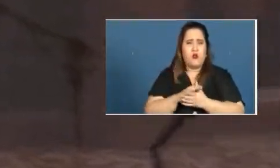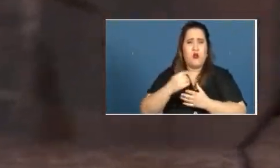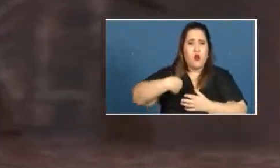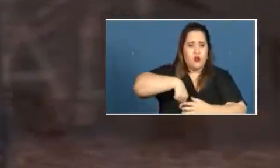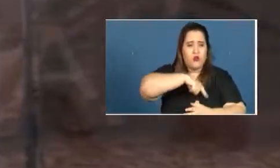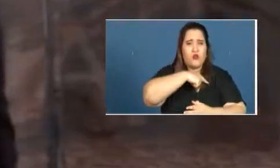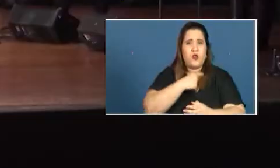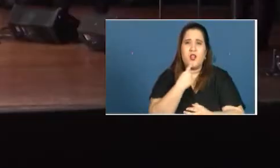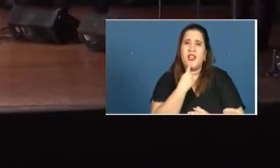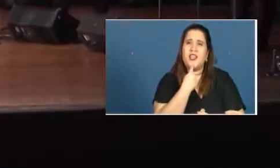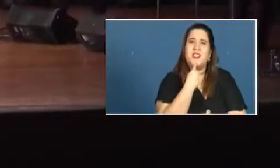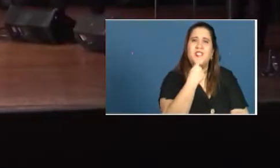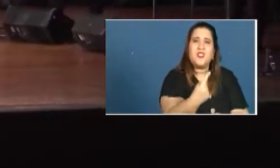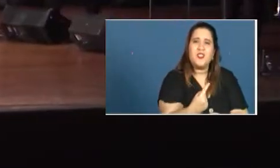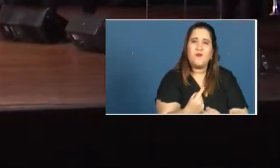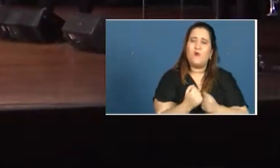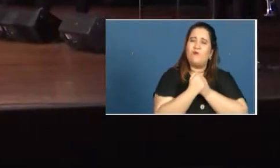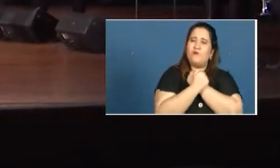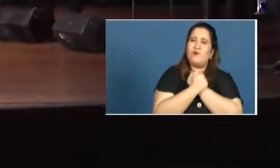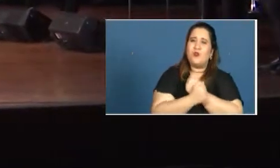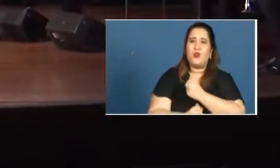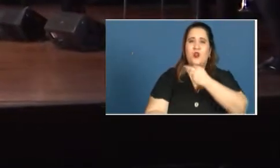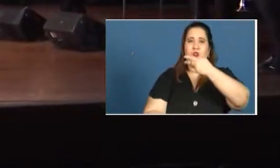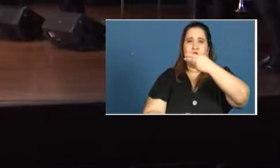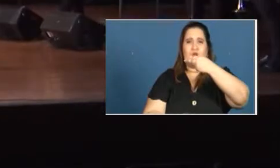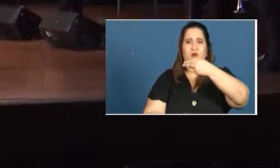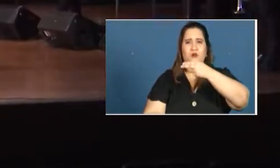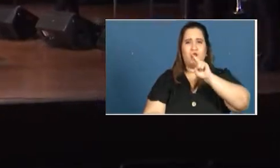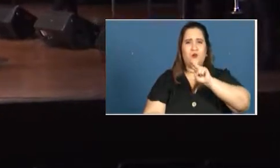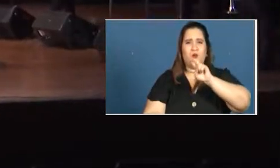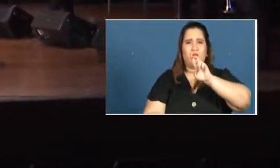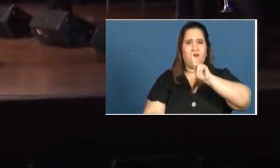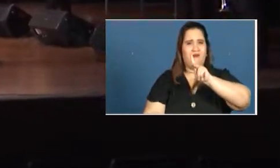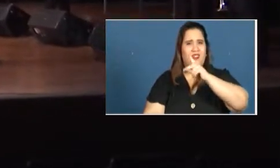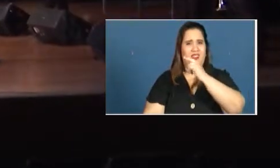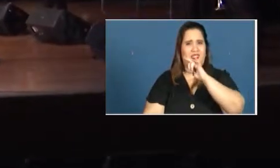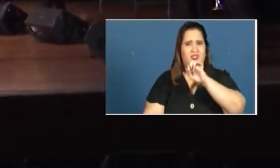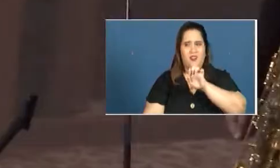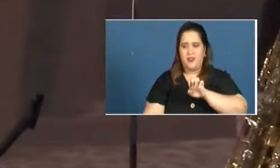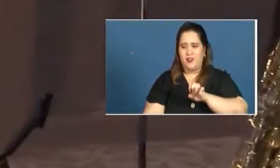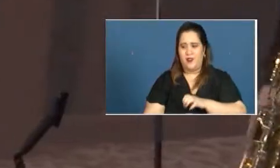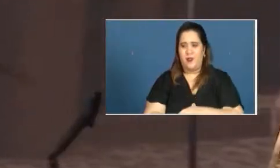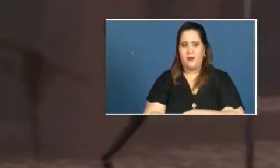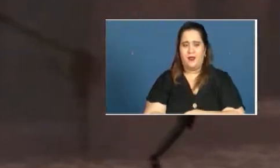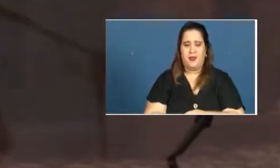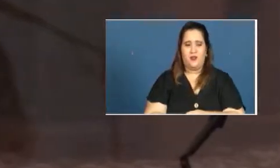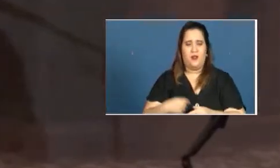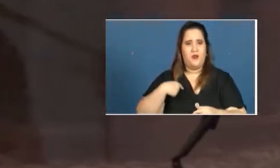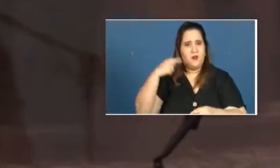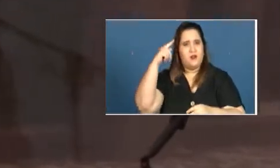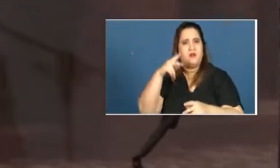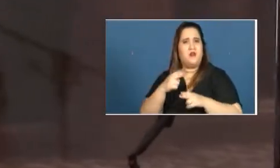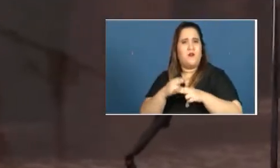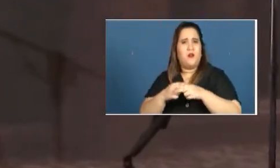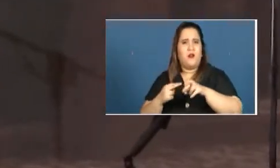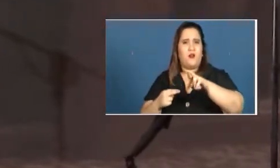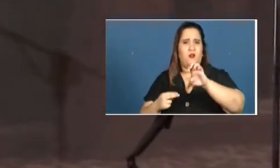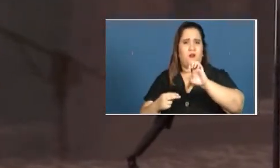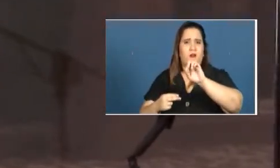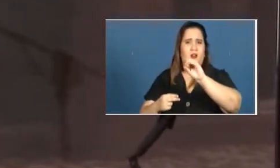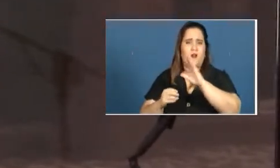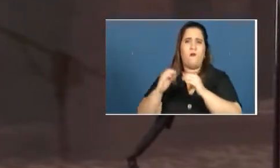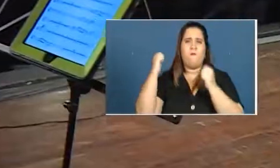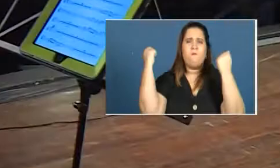Nosotros le decimos de cariño Chopi, Chopi, Chopi, pero él se llama Roberto Ruda, a quien también le doy un